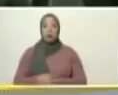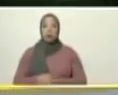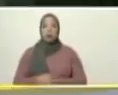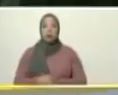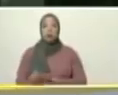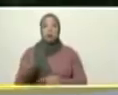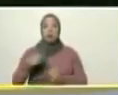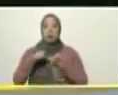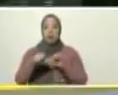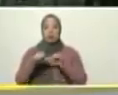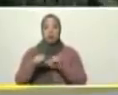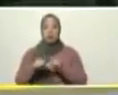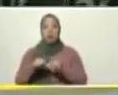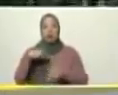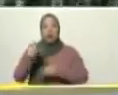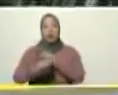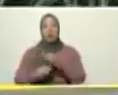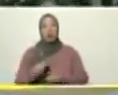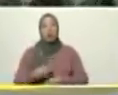sí se puede romper,